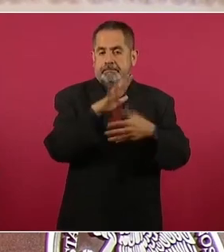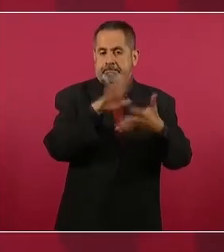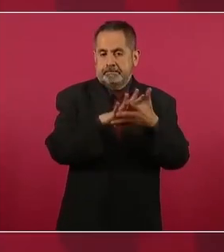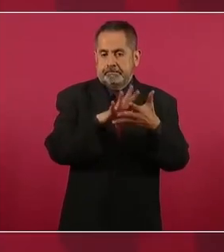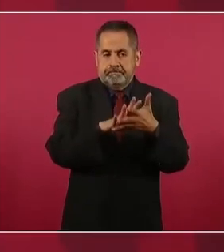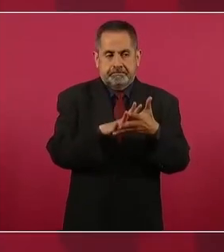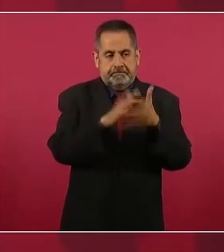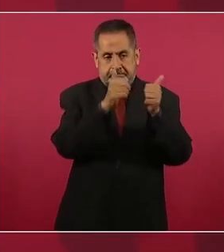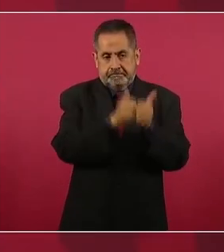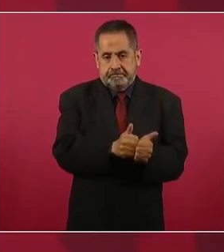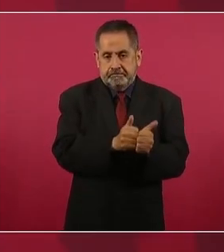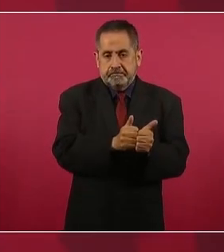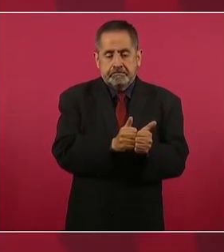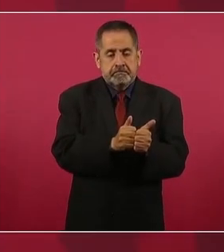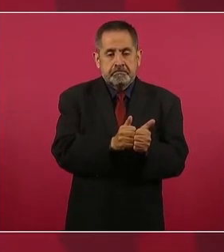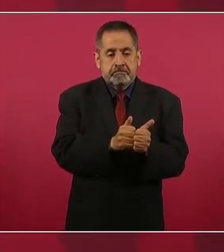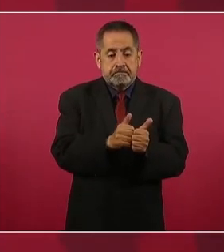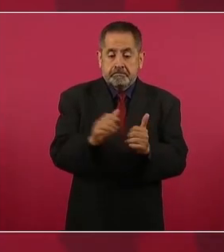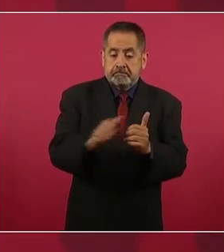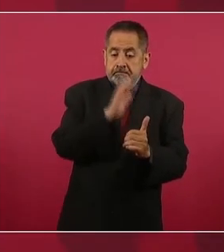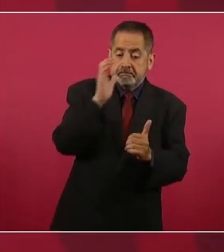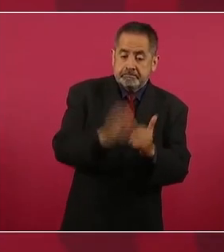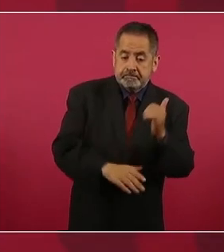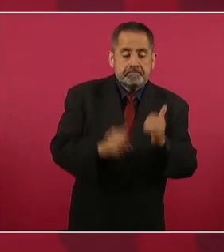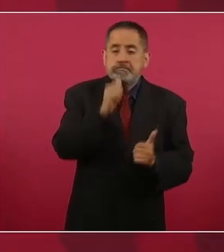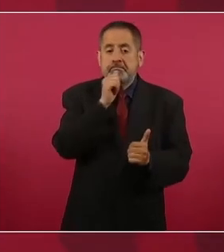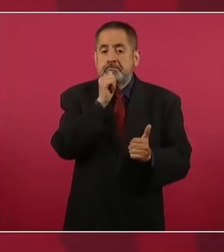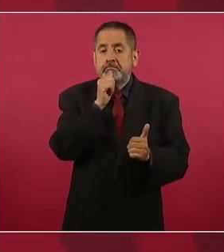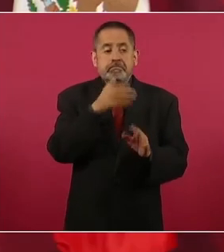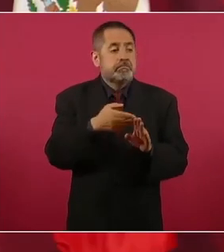y obtuvo un amparo.